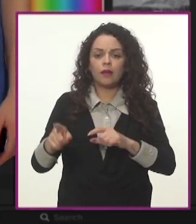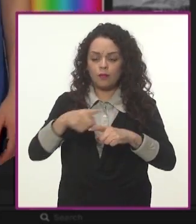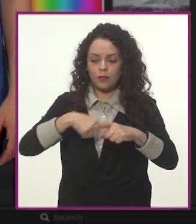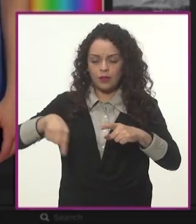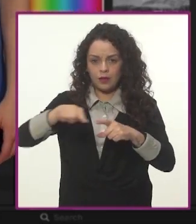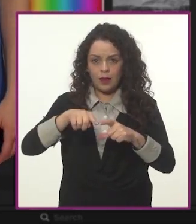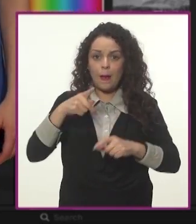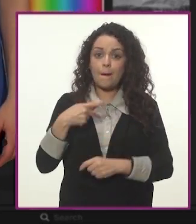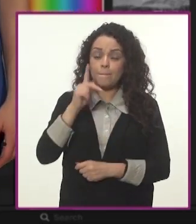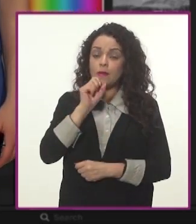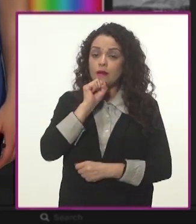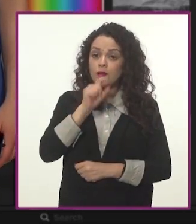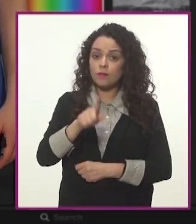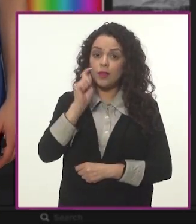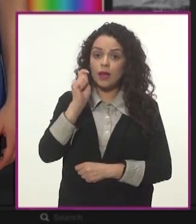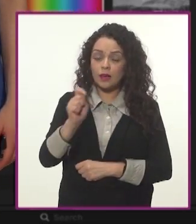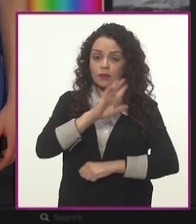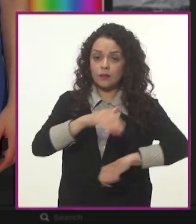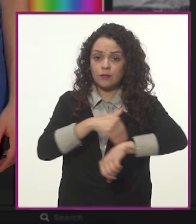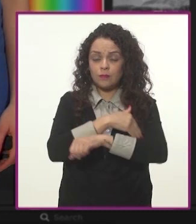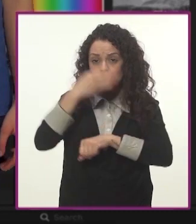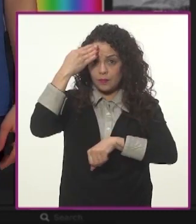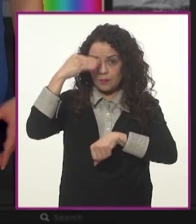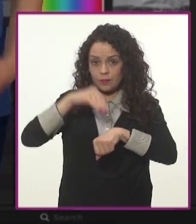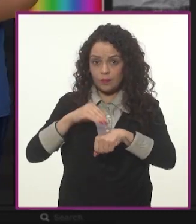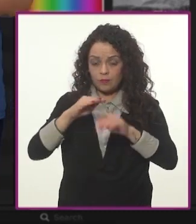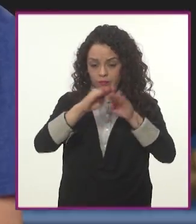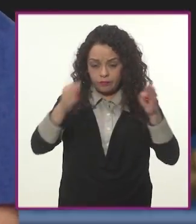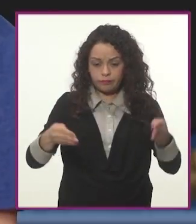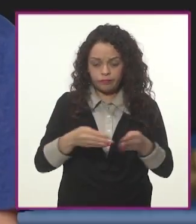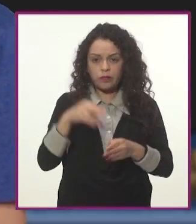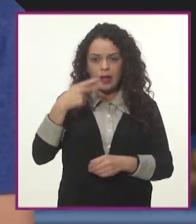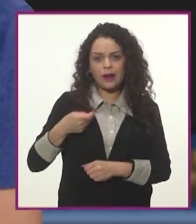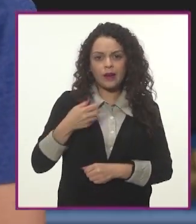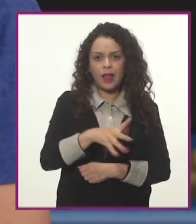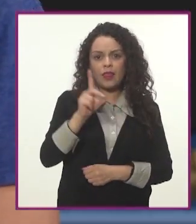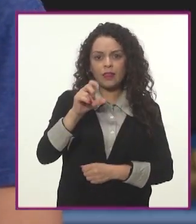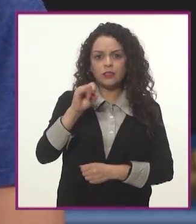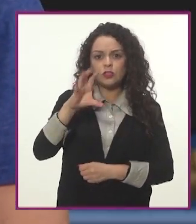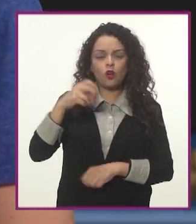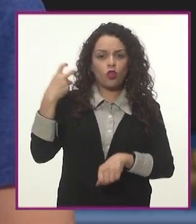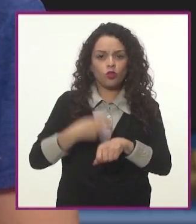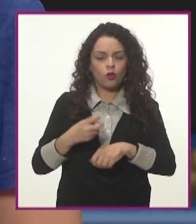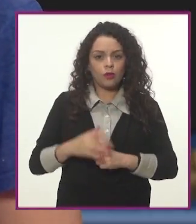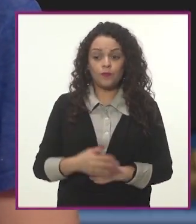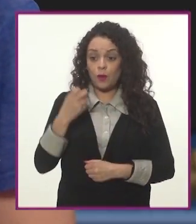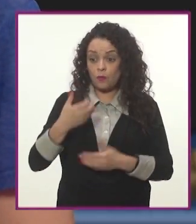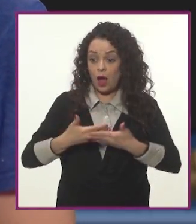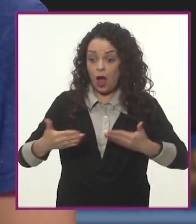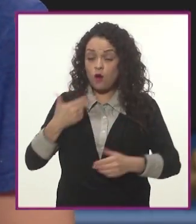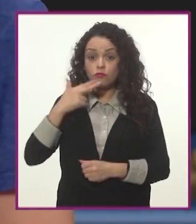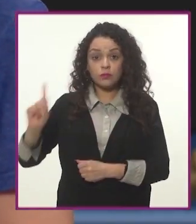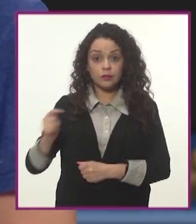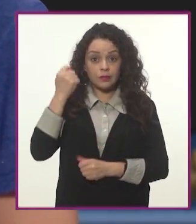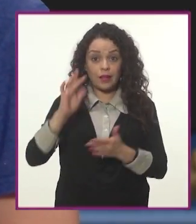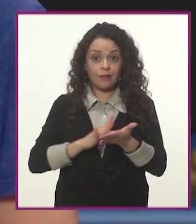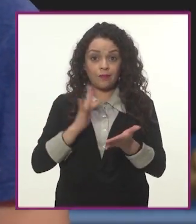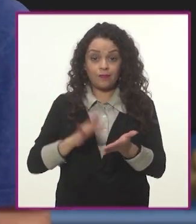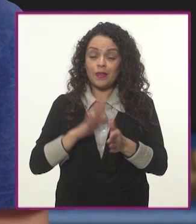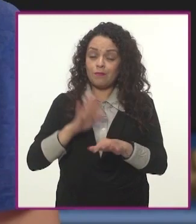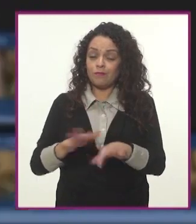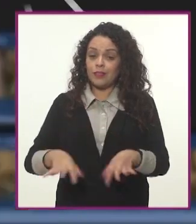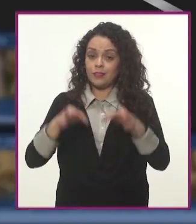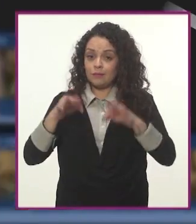pero también las tarjetas de memoria o discos duros. Por eso es que ahora, con la digitalización, es más correcto hablar de edición también para